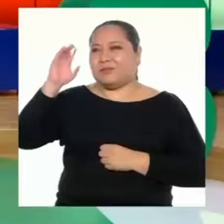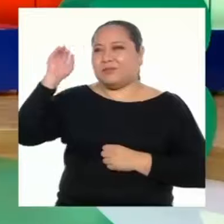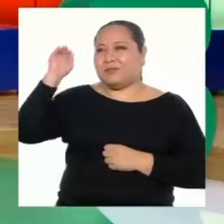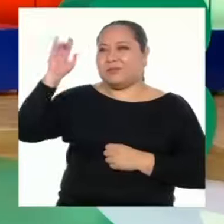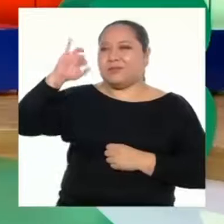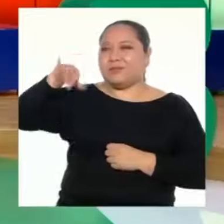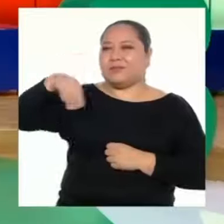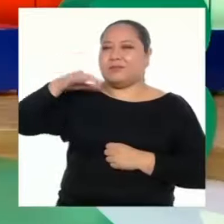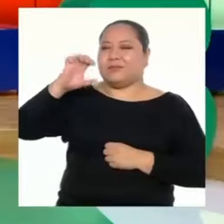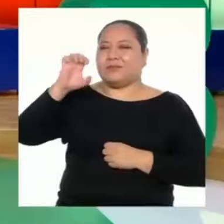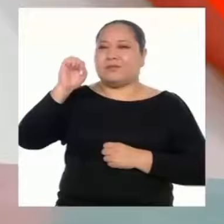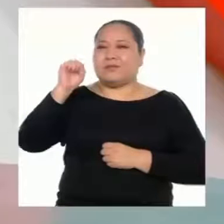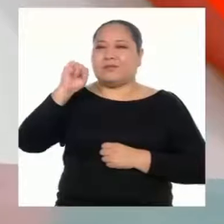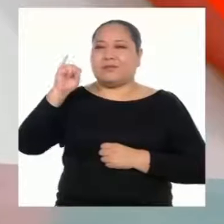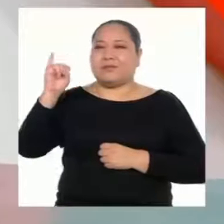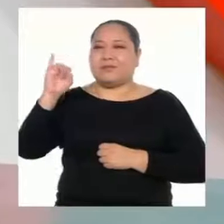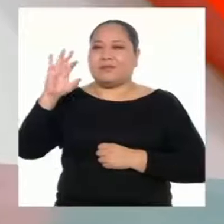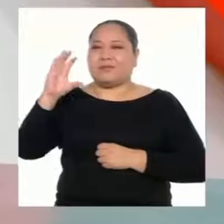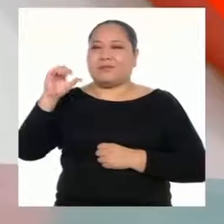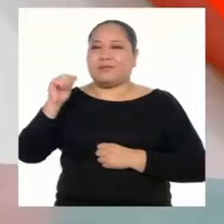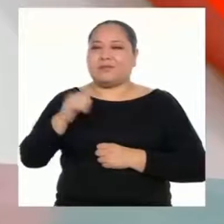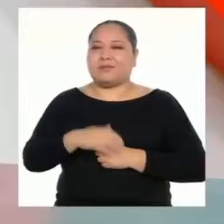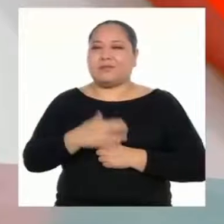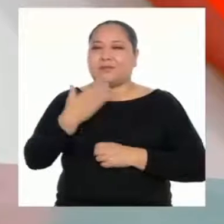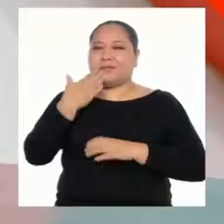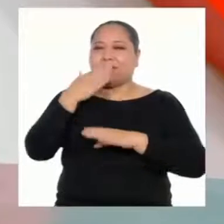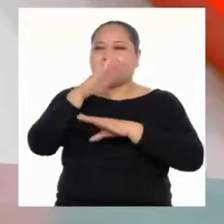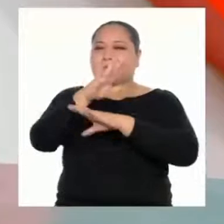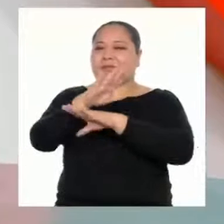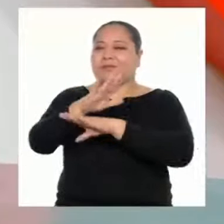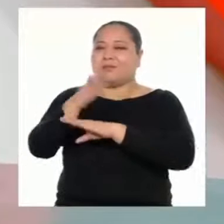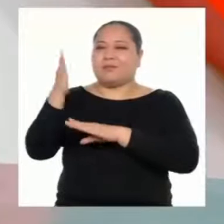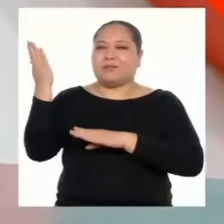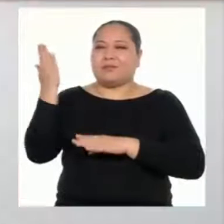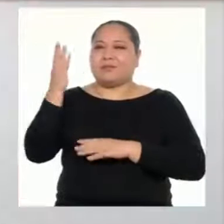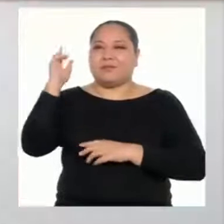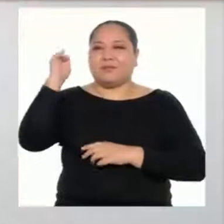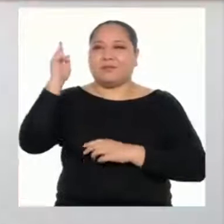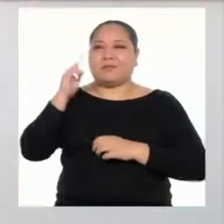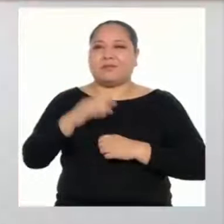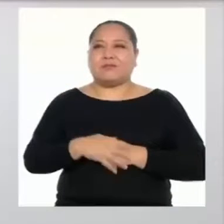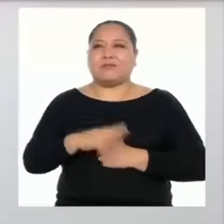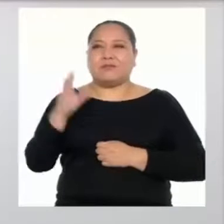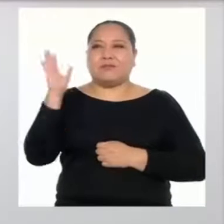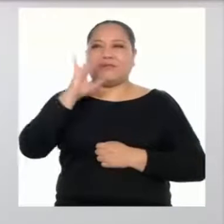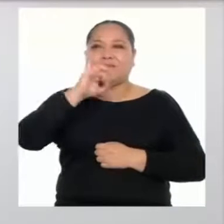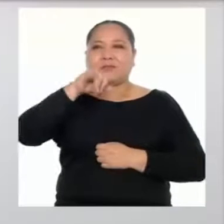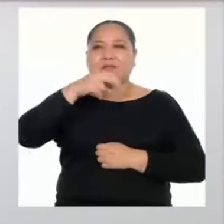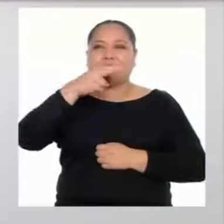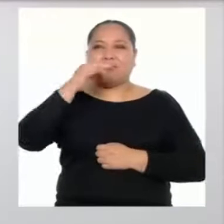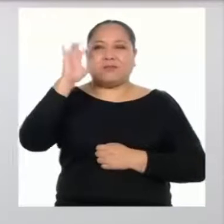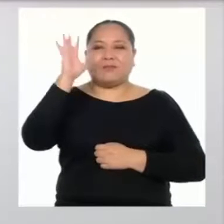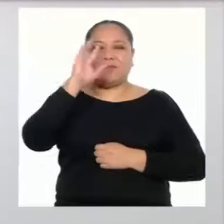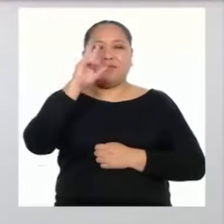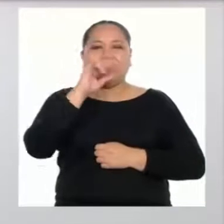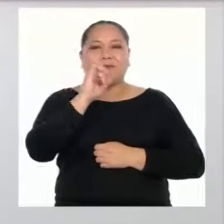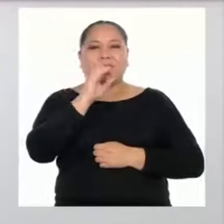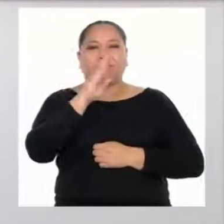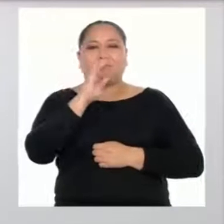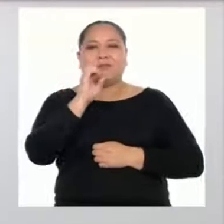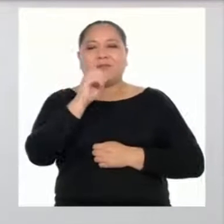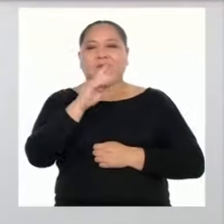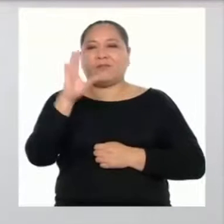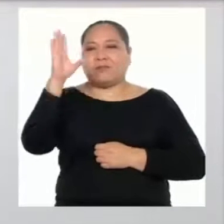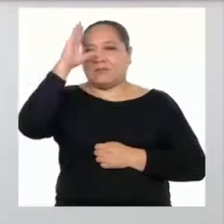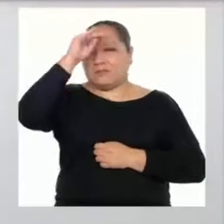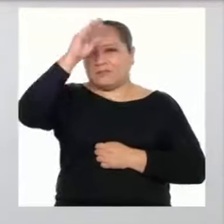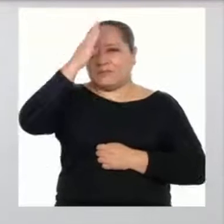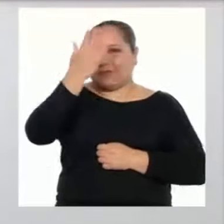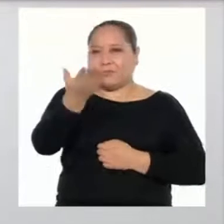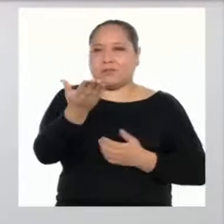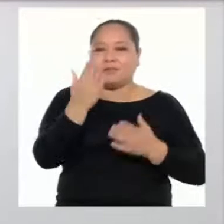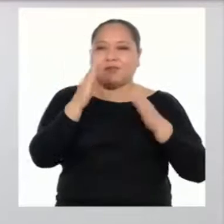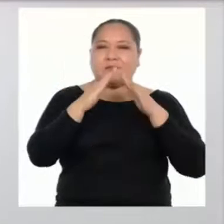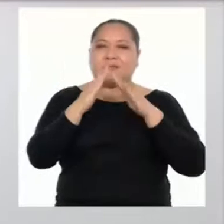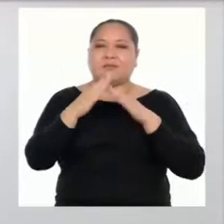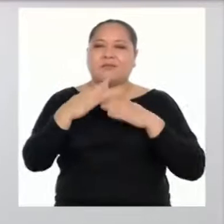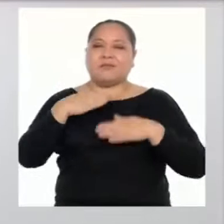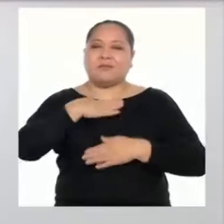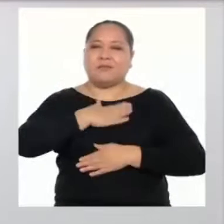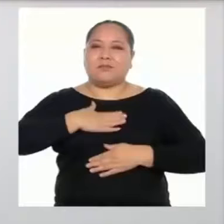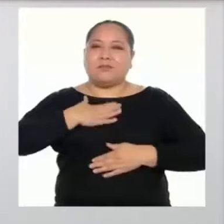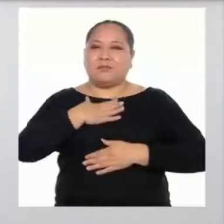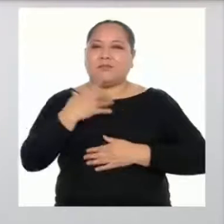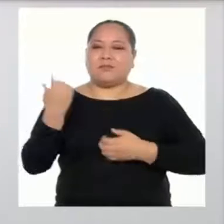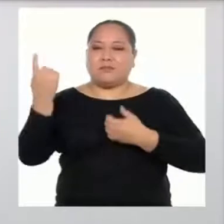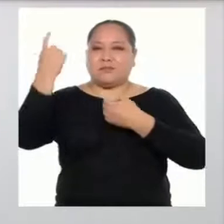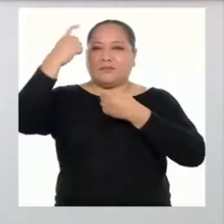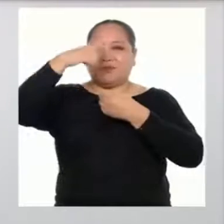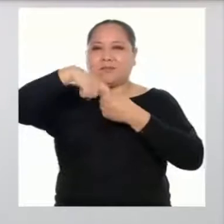¡Hola, profesora Jessica! Buenas, profesora. Hola Jonathan, Rebot, chicas y chicos en casa, muy